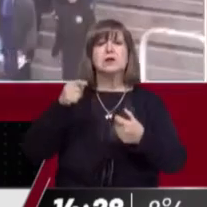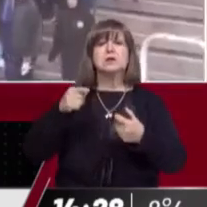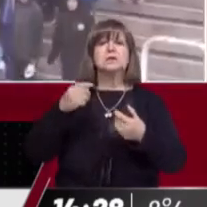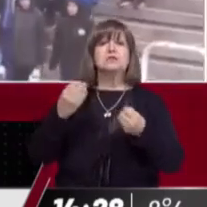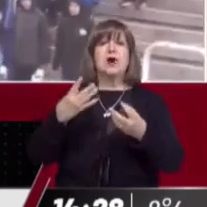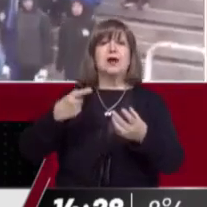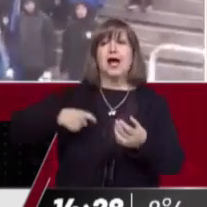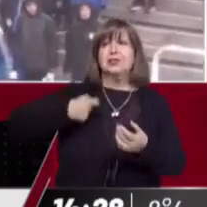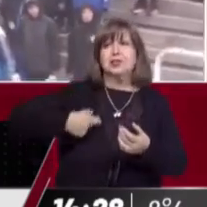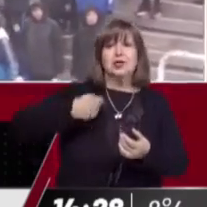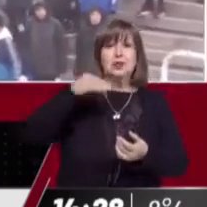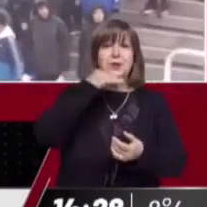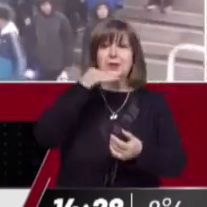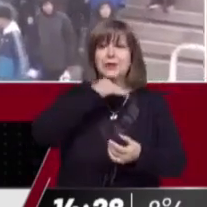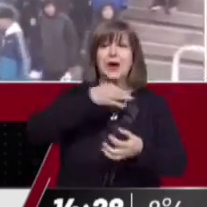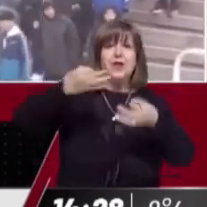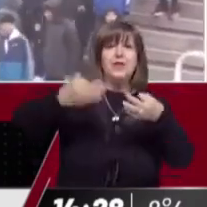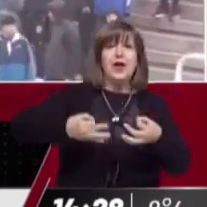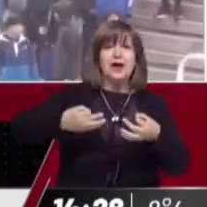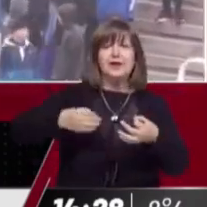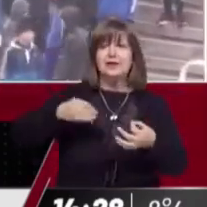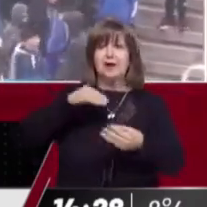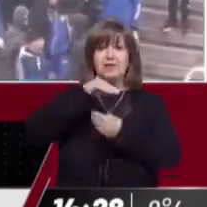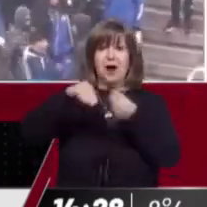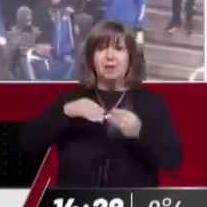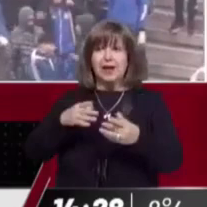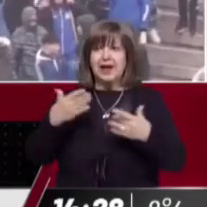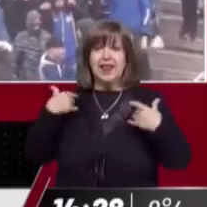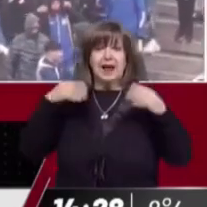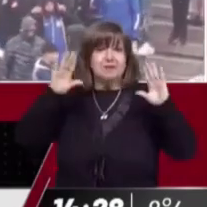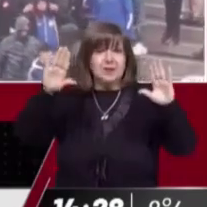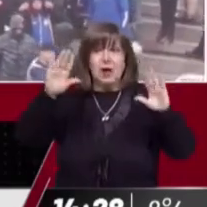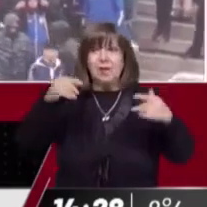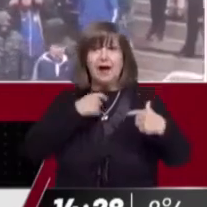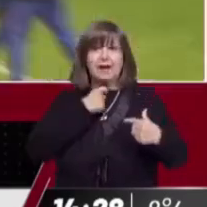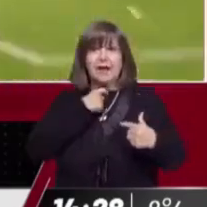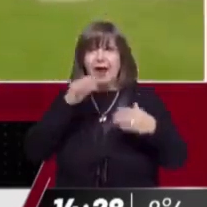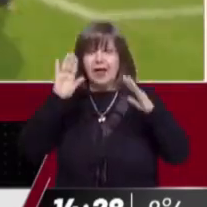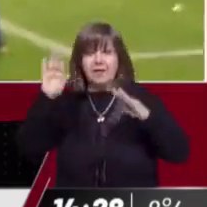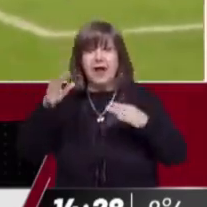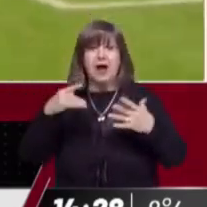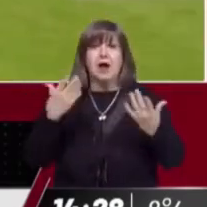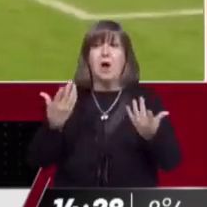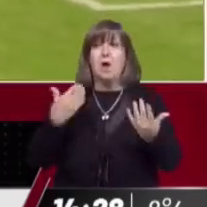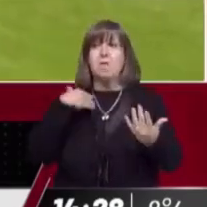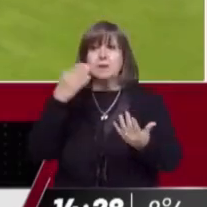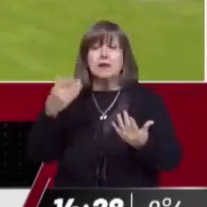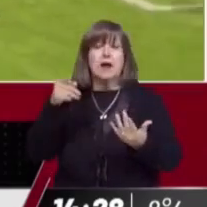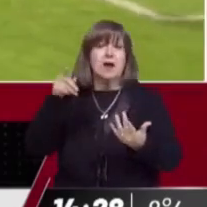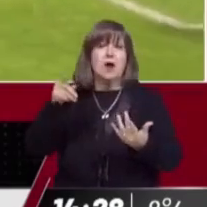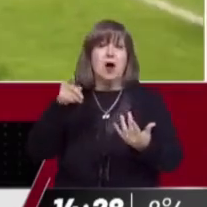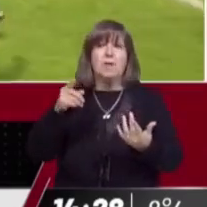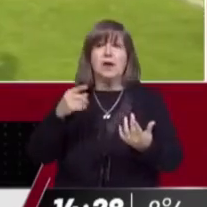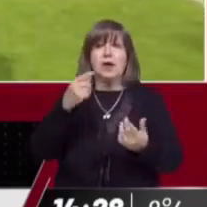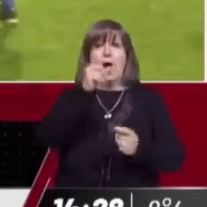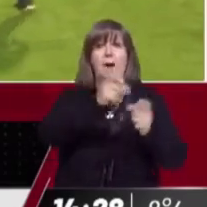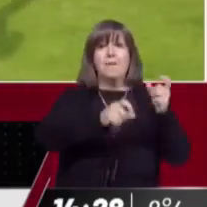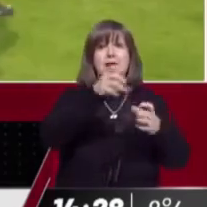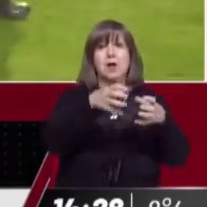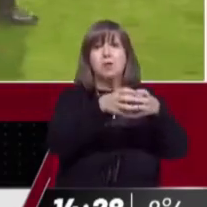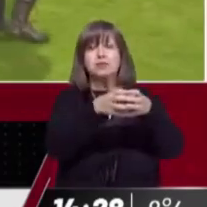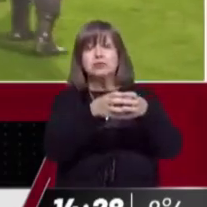aquellos socios y a aquellos verdaderos hinchas que van al estadio, que van a ver a su equipo, y no que unos pocos que